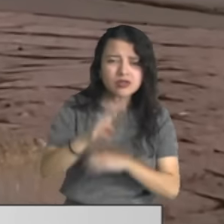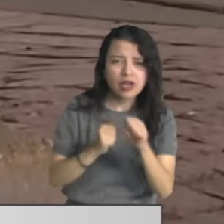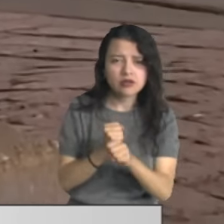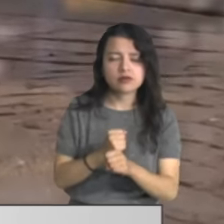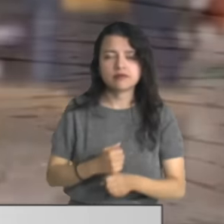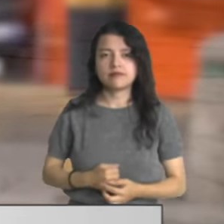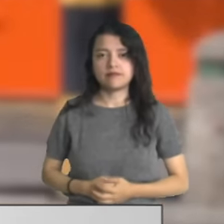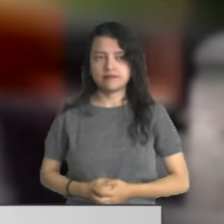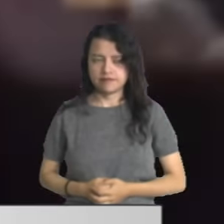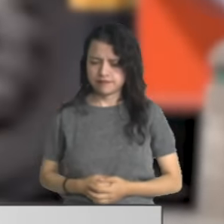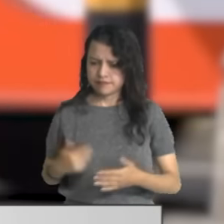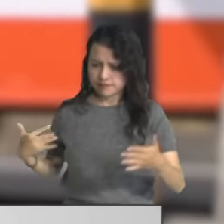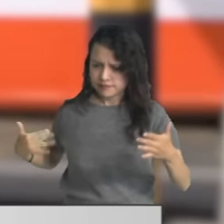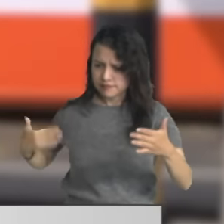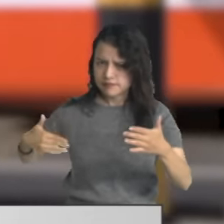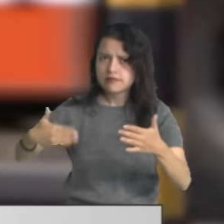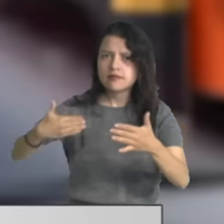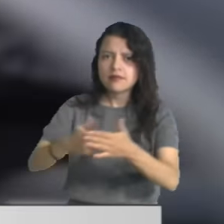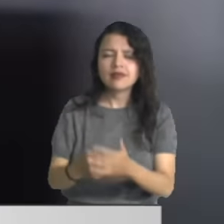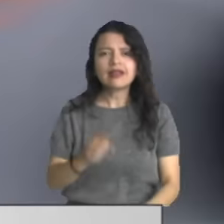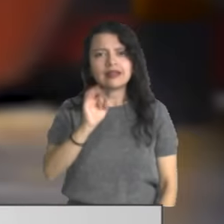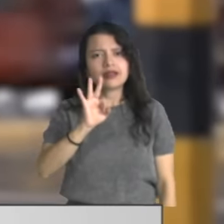se han realizado 32 capturas por delitos sexuales.